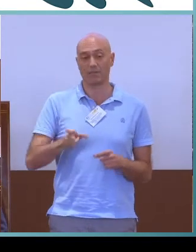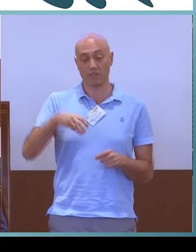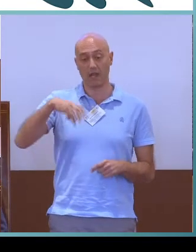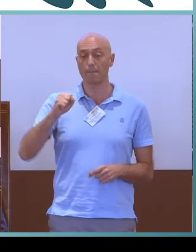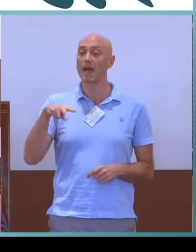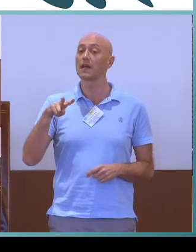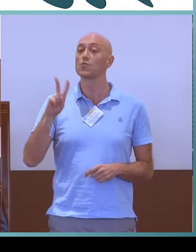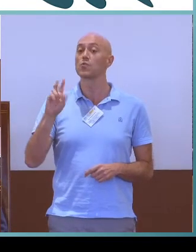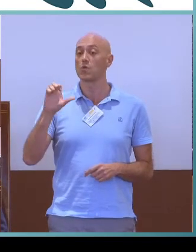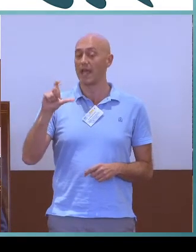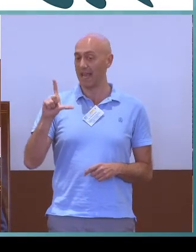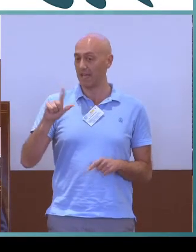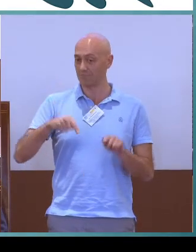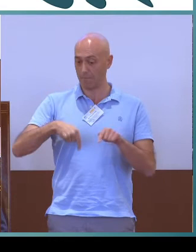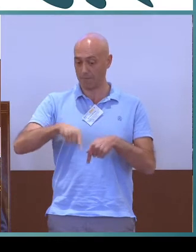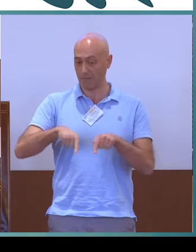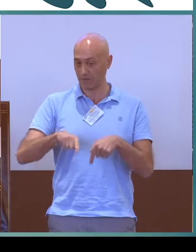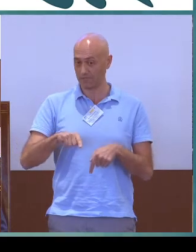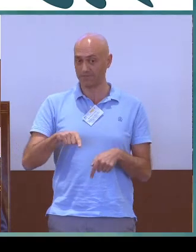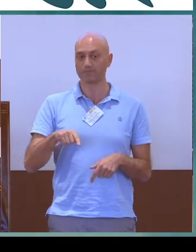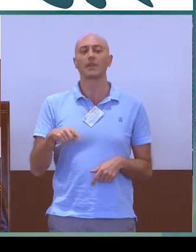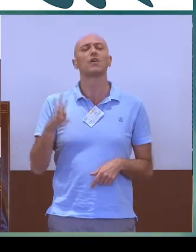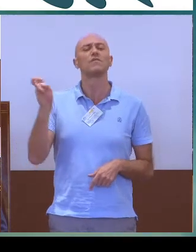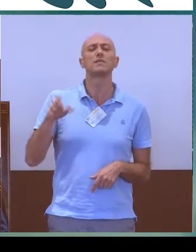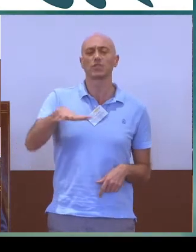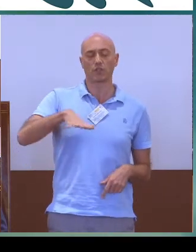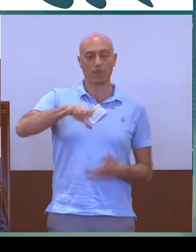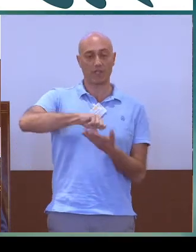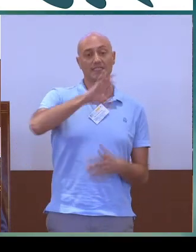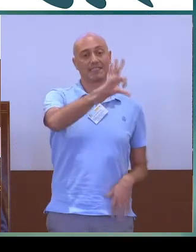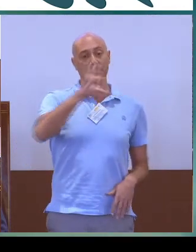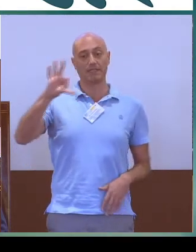trabajo. ¿No aparece aquí?